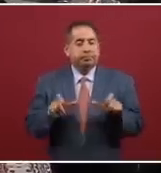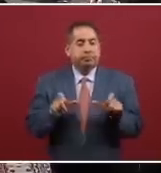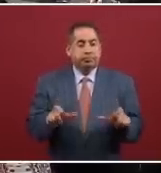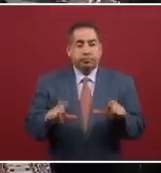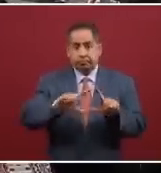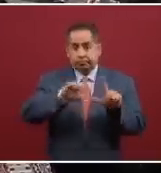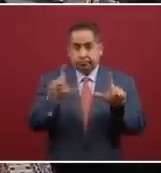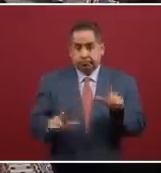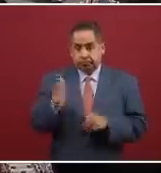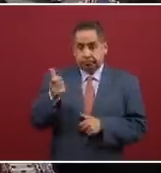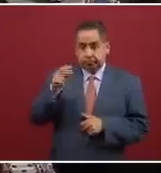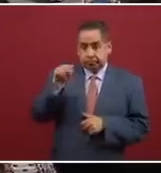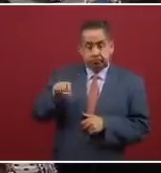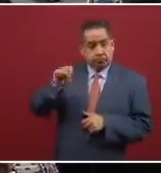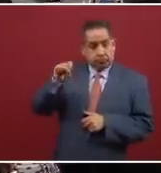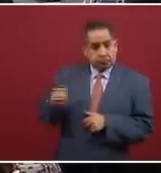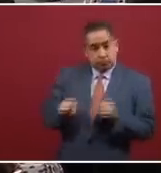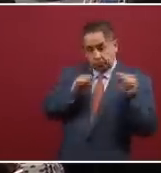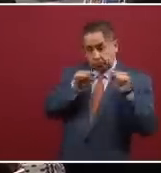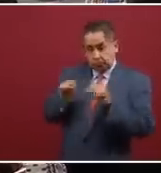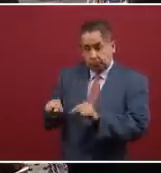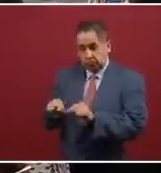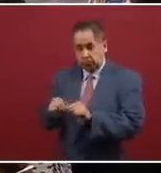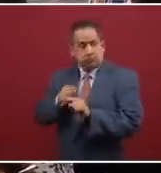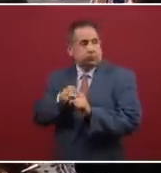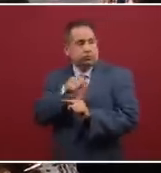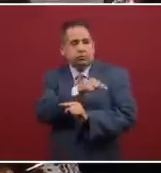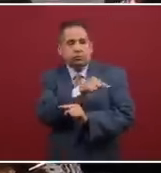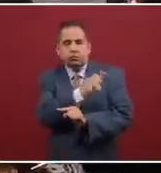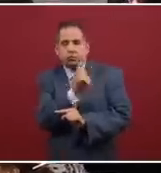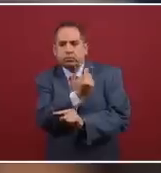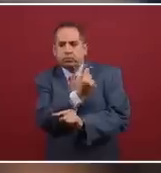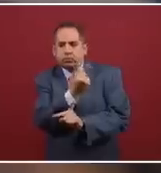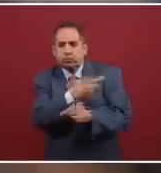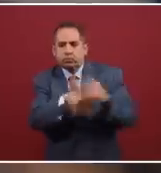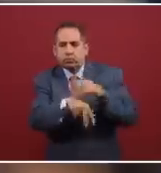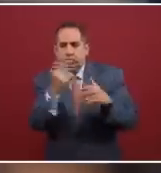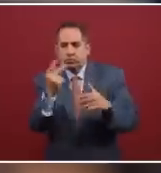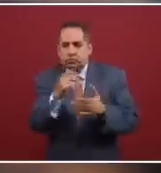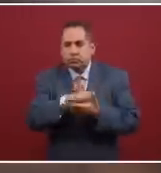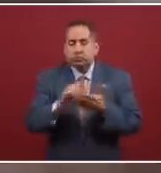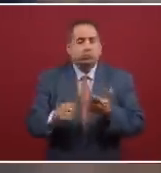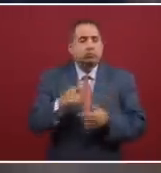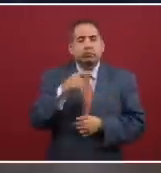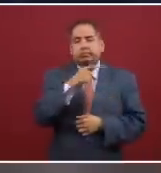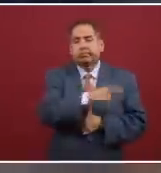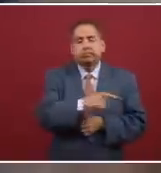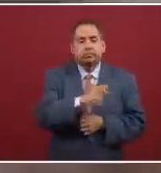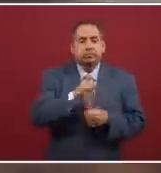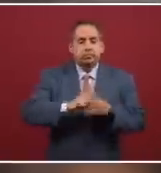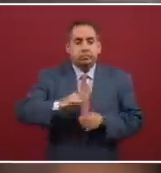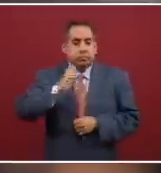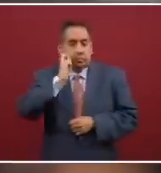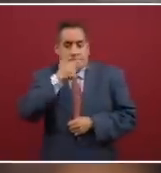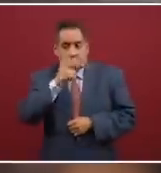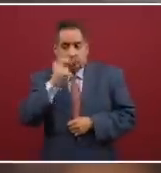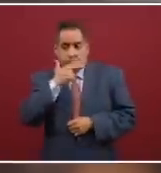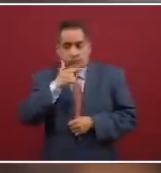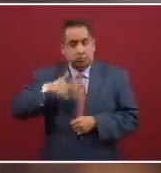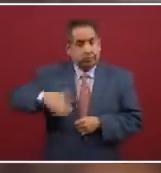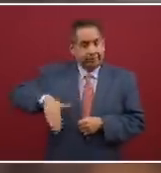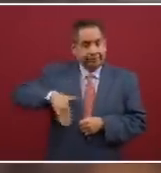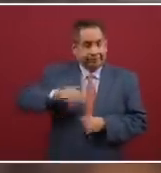al sur no va a descuidar algunas entidades como por ejemplo en chihuahua donde recientemente